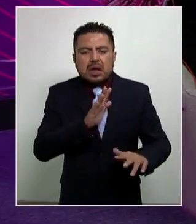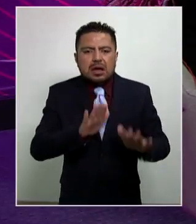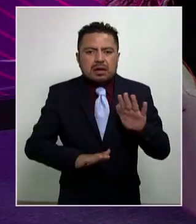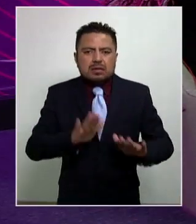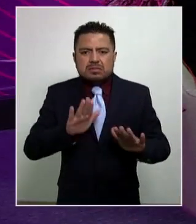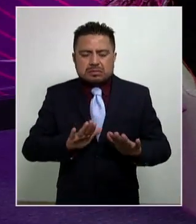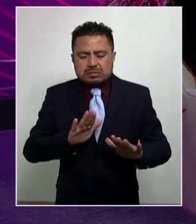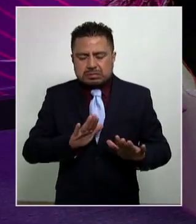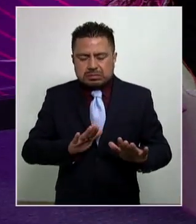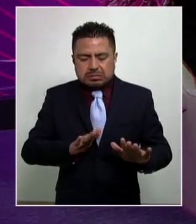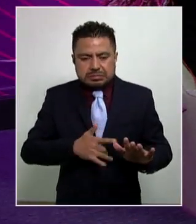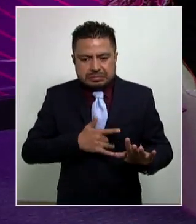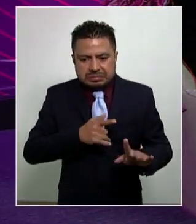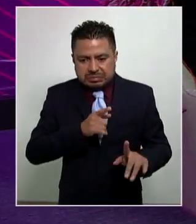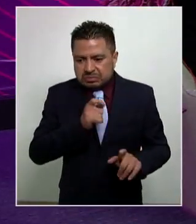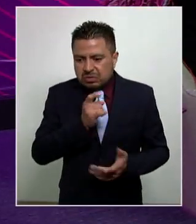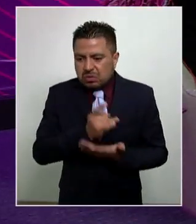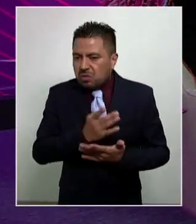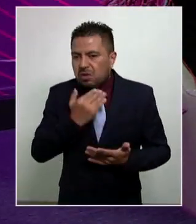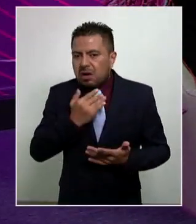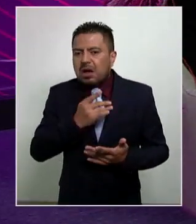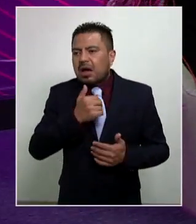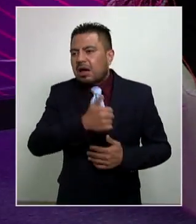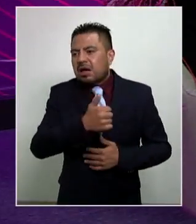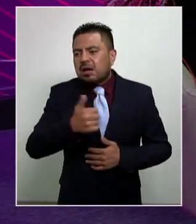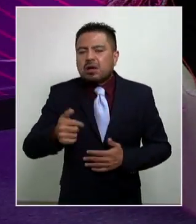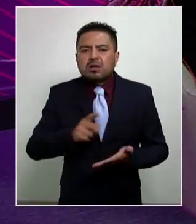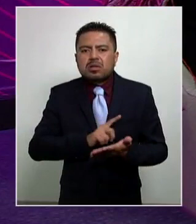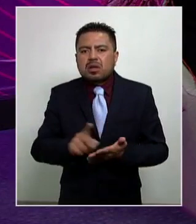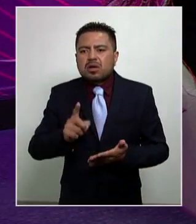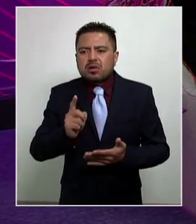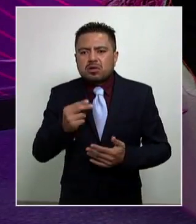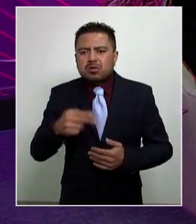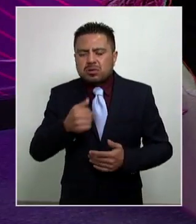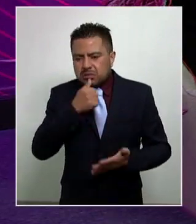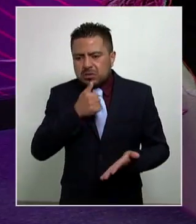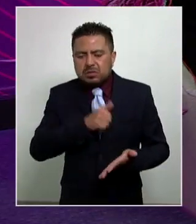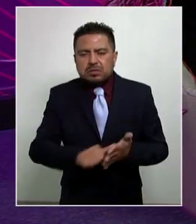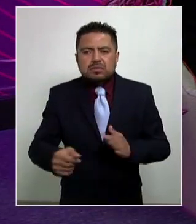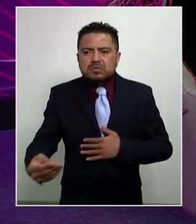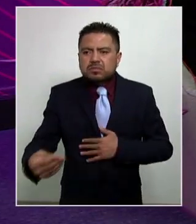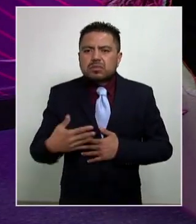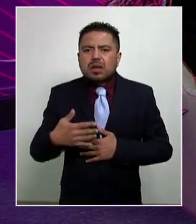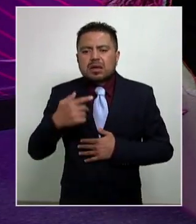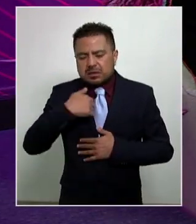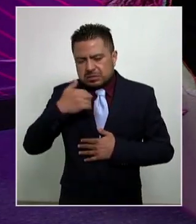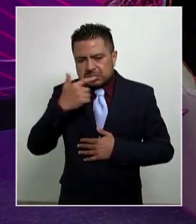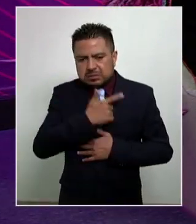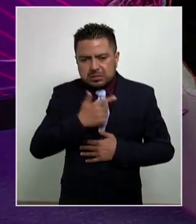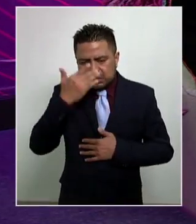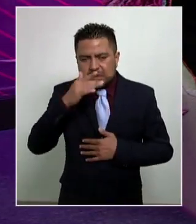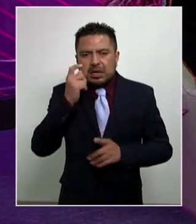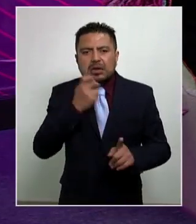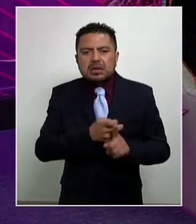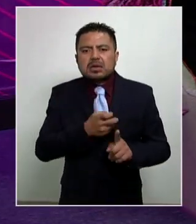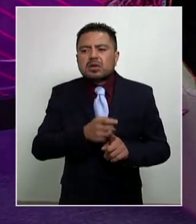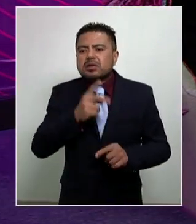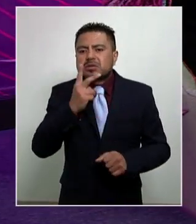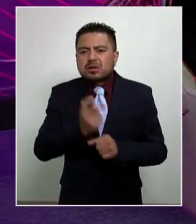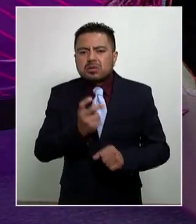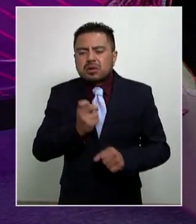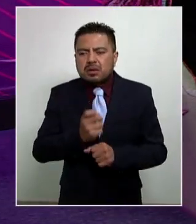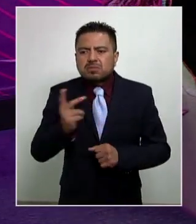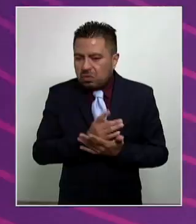veces unívoca, porque también cada quien tiene derecho de autonombrarse, pero me gustaría saber eso. Y la segunda pregunta que yo te haría